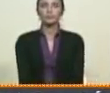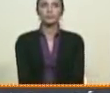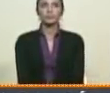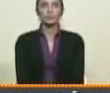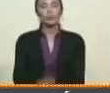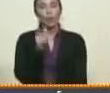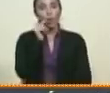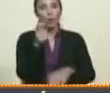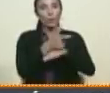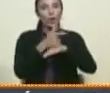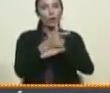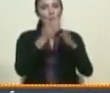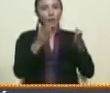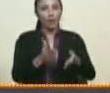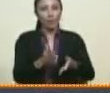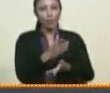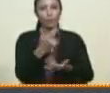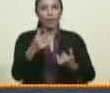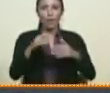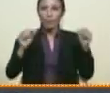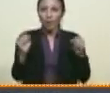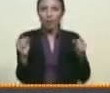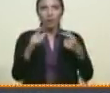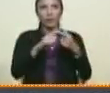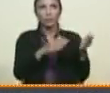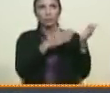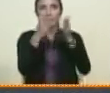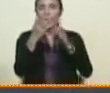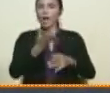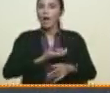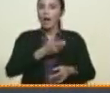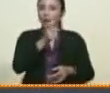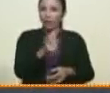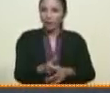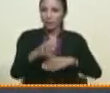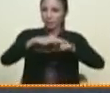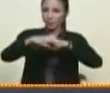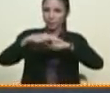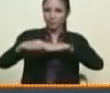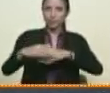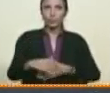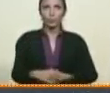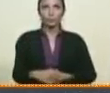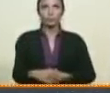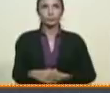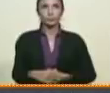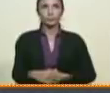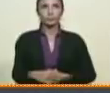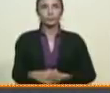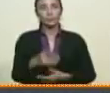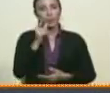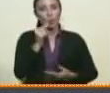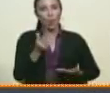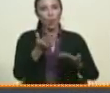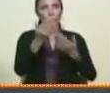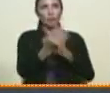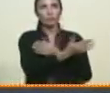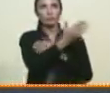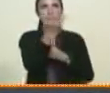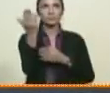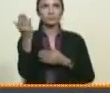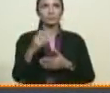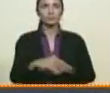mérida jason guzmán el alcalde aquí del vigía compañero de messi messi igualito el de